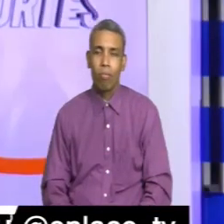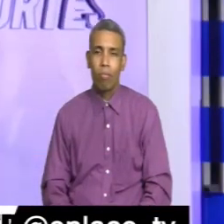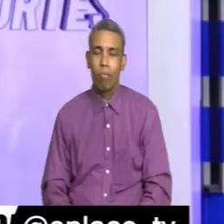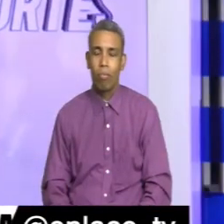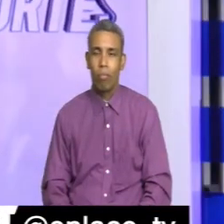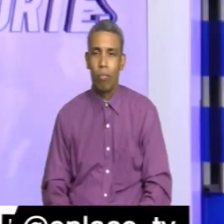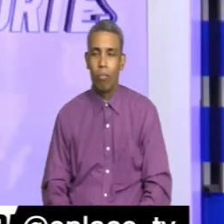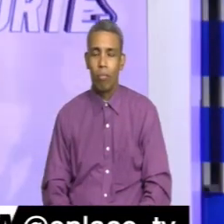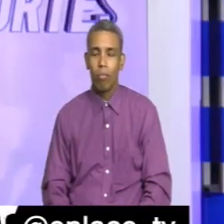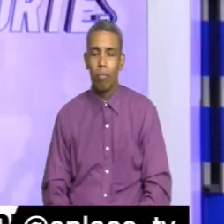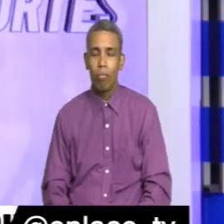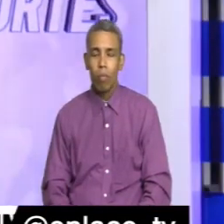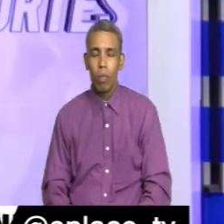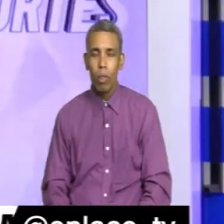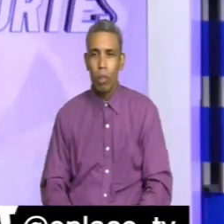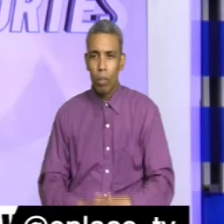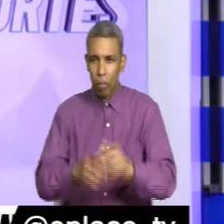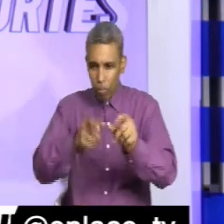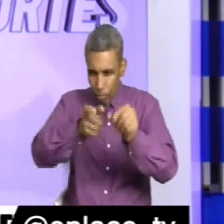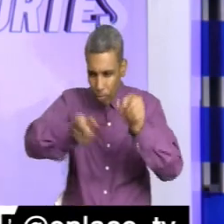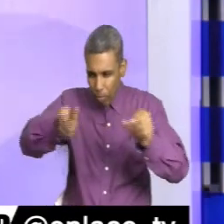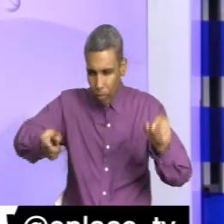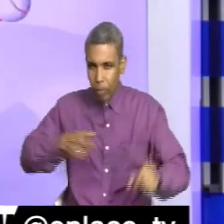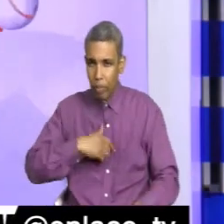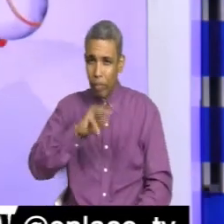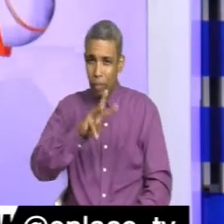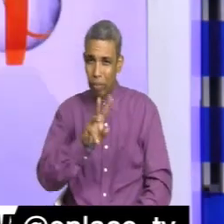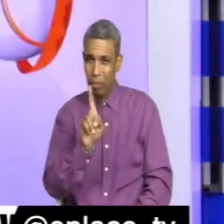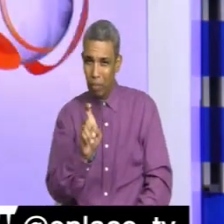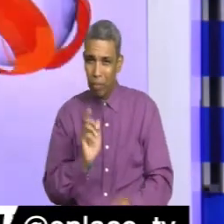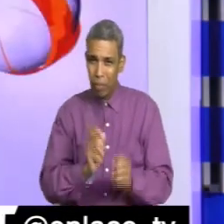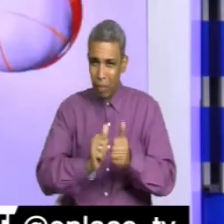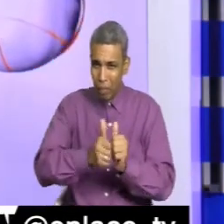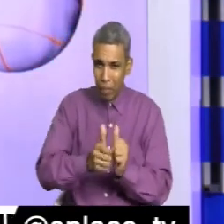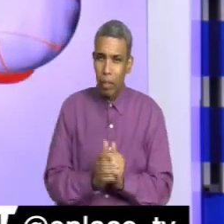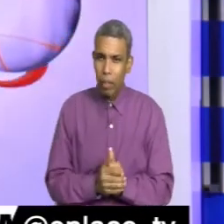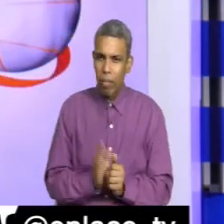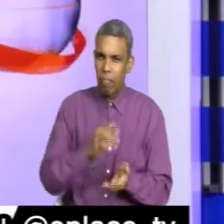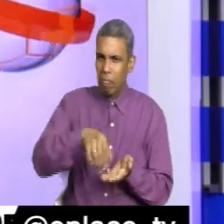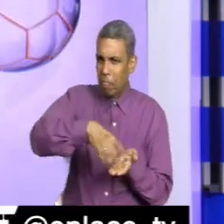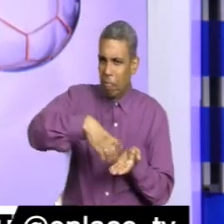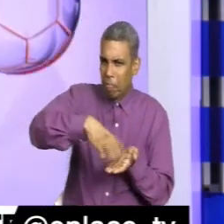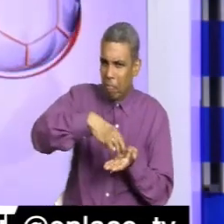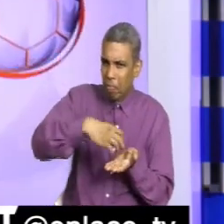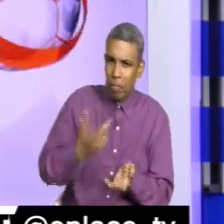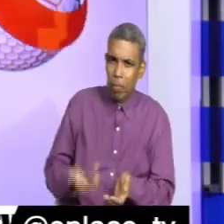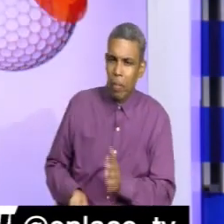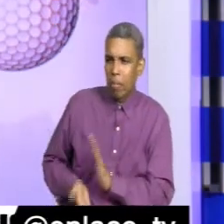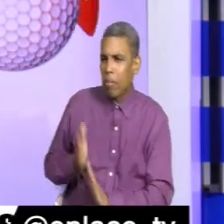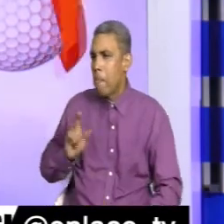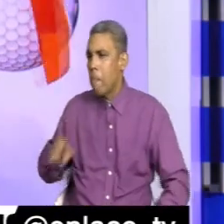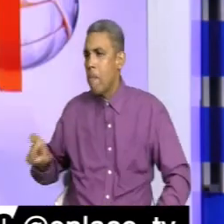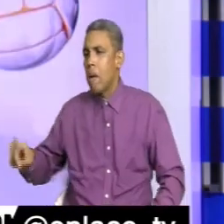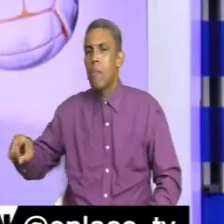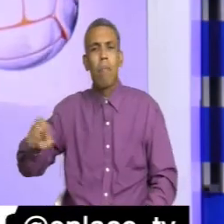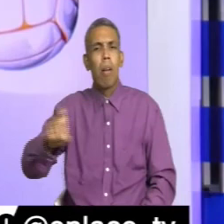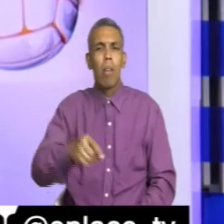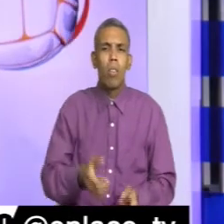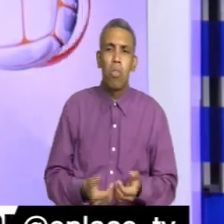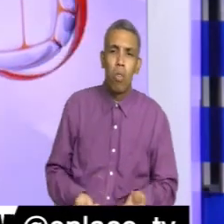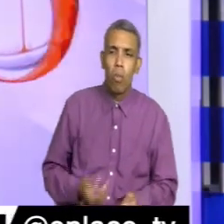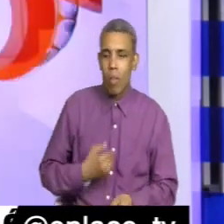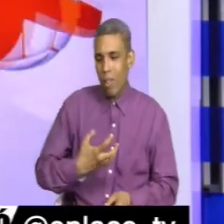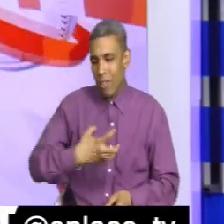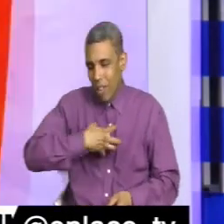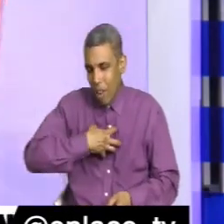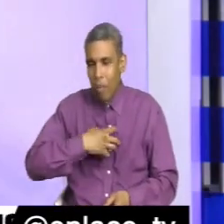36 deportistas locales viajarán por el departamento de Santander para participar de los Juegos Intercolegiados Supérate